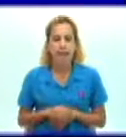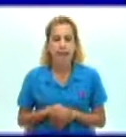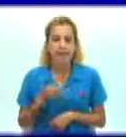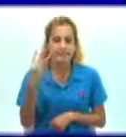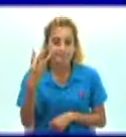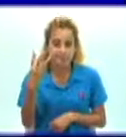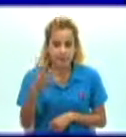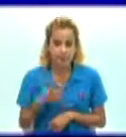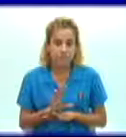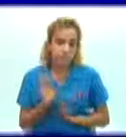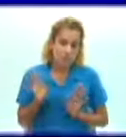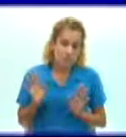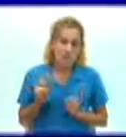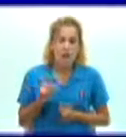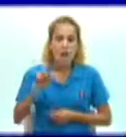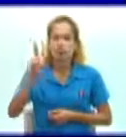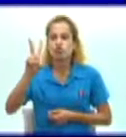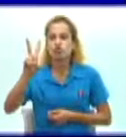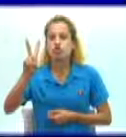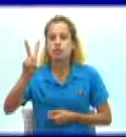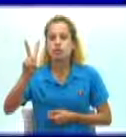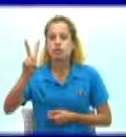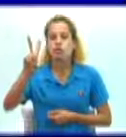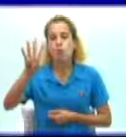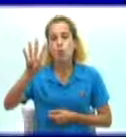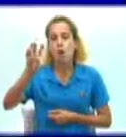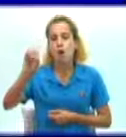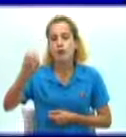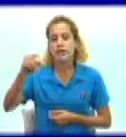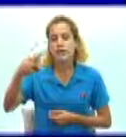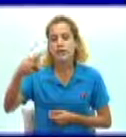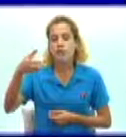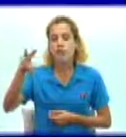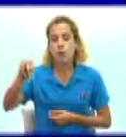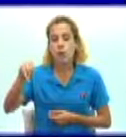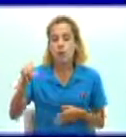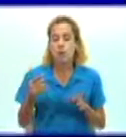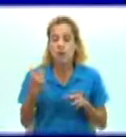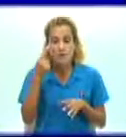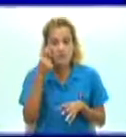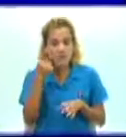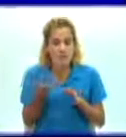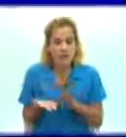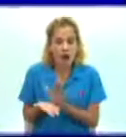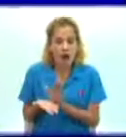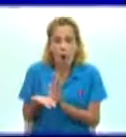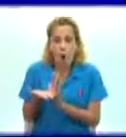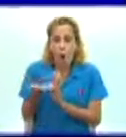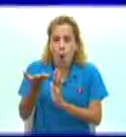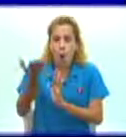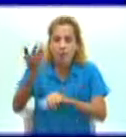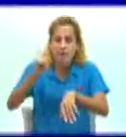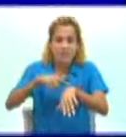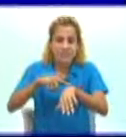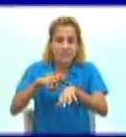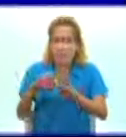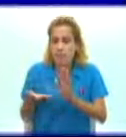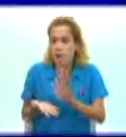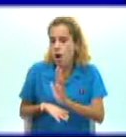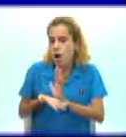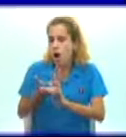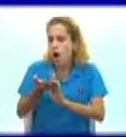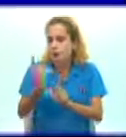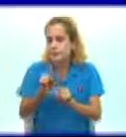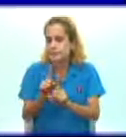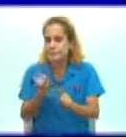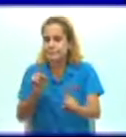horas debe recorrer 240 kilómetros. Fíjate que va aumentando el tiempo a la vez que va aumentando la